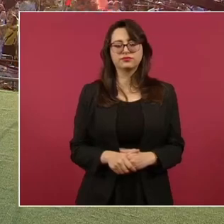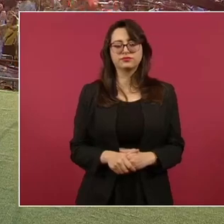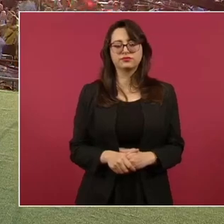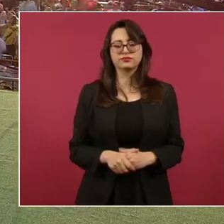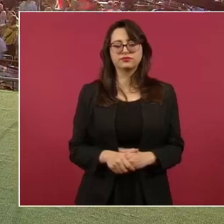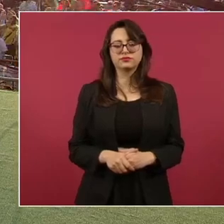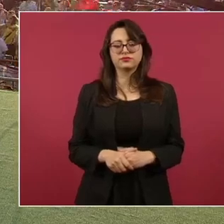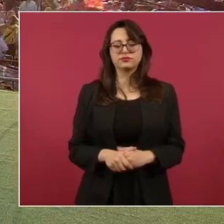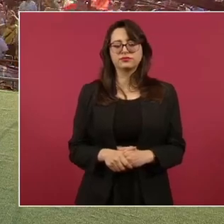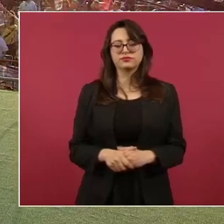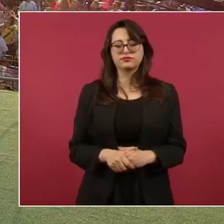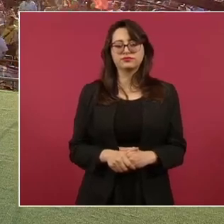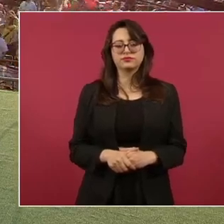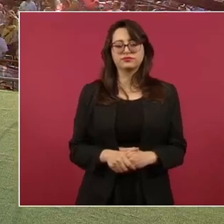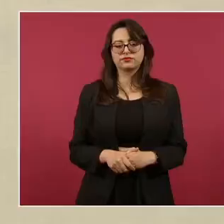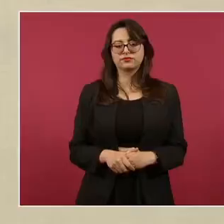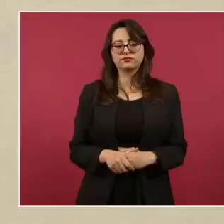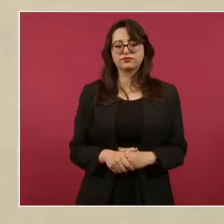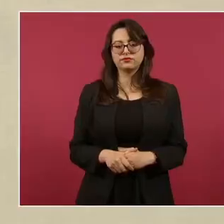Por eso,